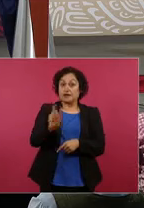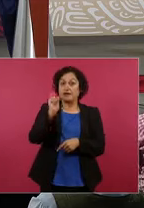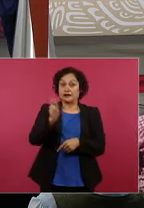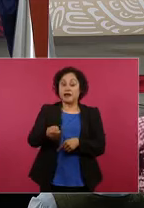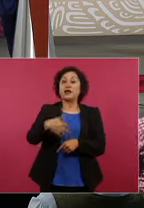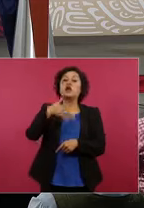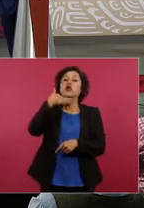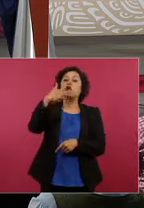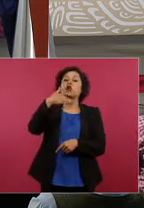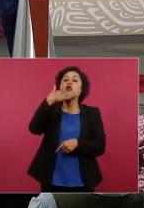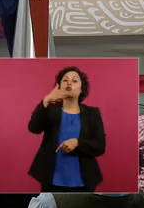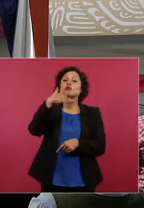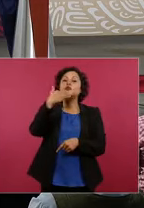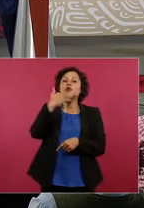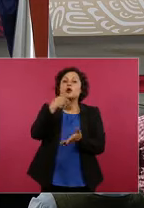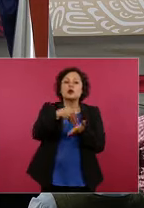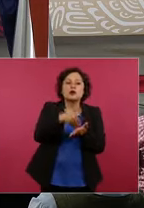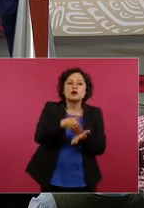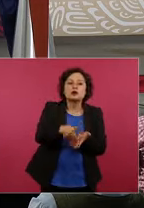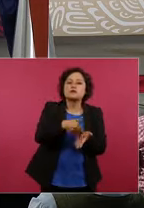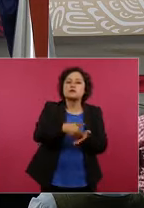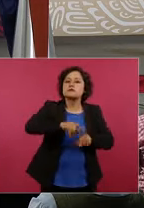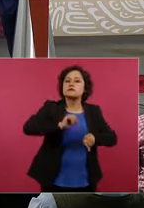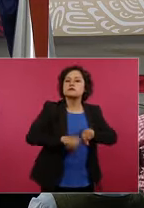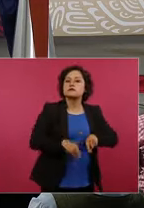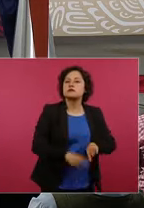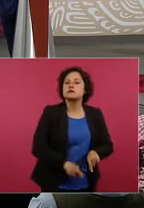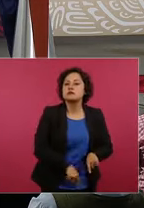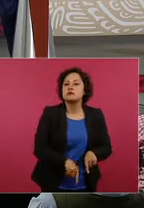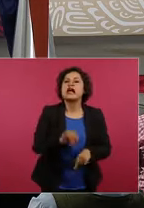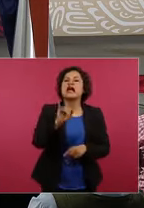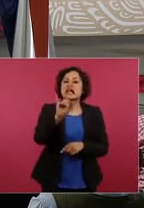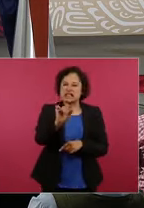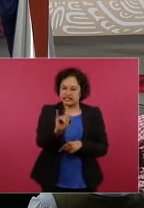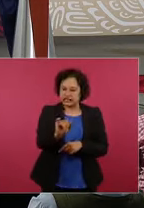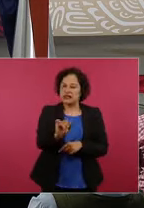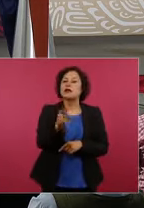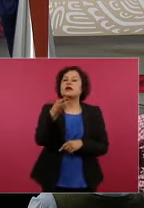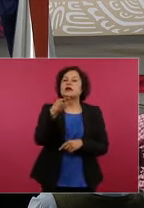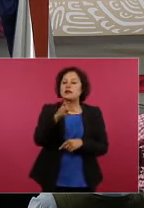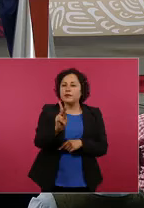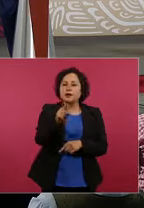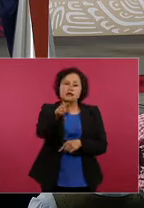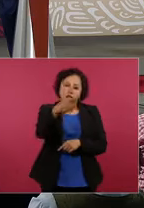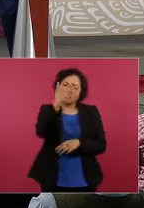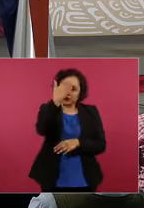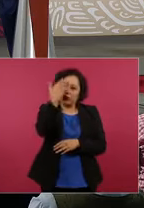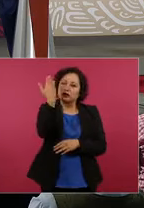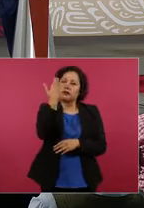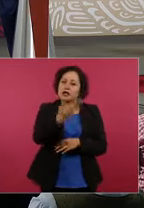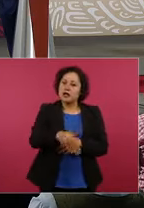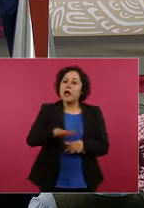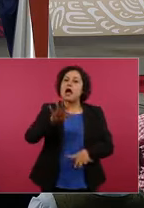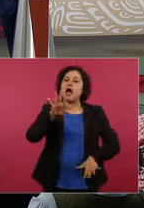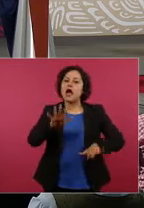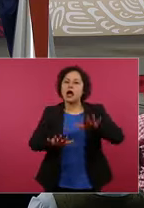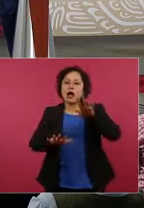a la corrupción, pero usted sabe que en este cáncer siempre quedan por ahí cosas que te